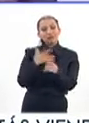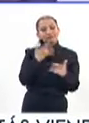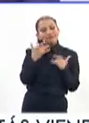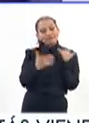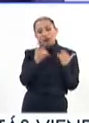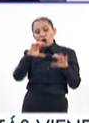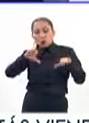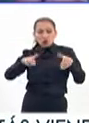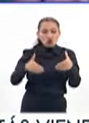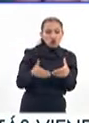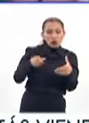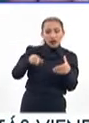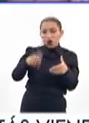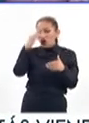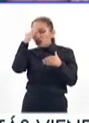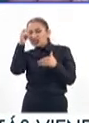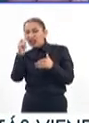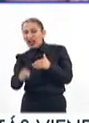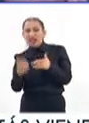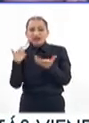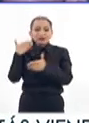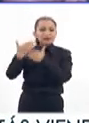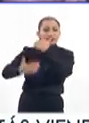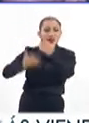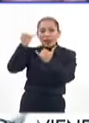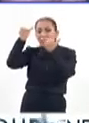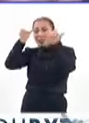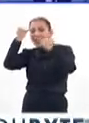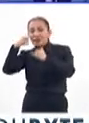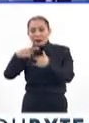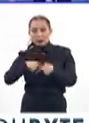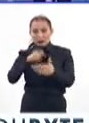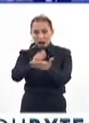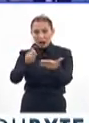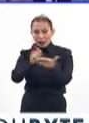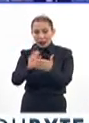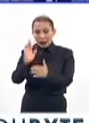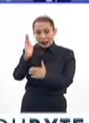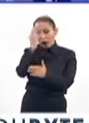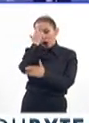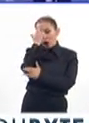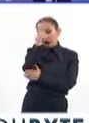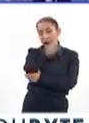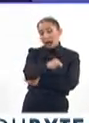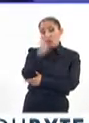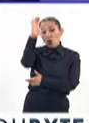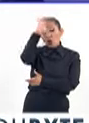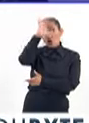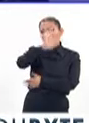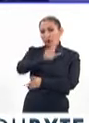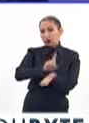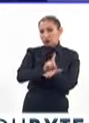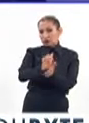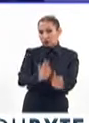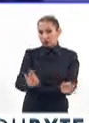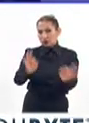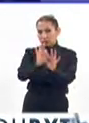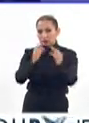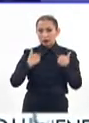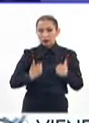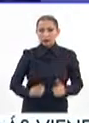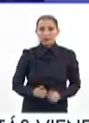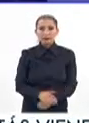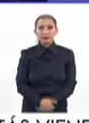sentido de comunidad, conocer sobre los procesos creativos de los autores y recordar que la cultura es un derecho fundamental